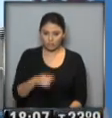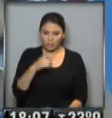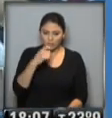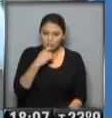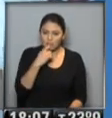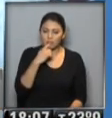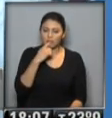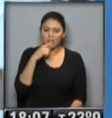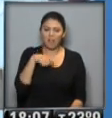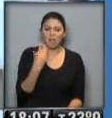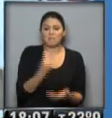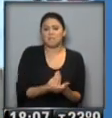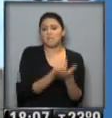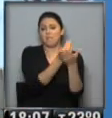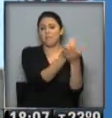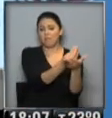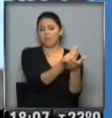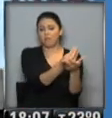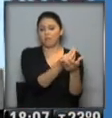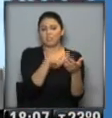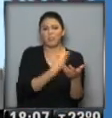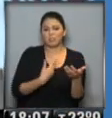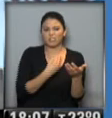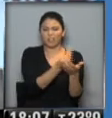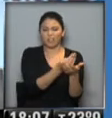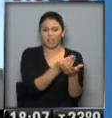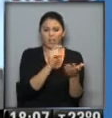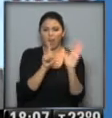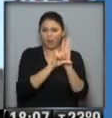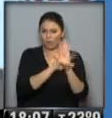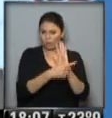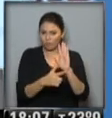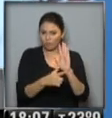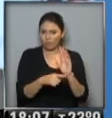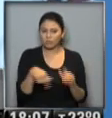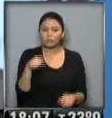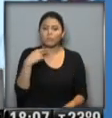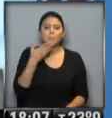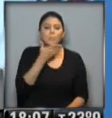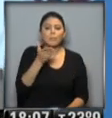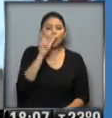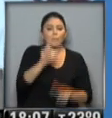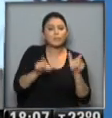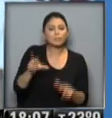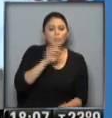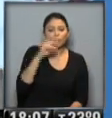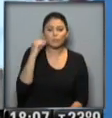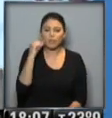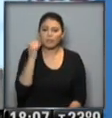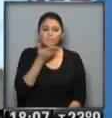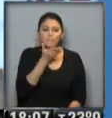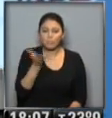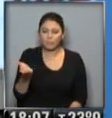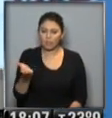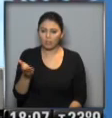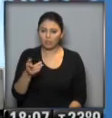esto de proclamación, esta presidencia ilegítima, yo le pido al pueblo venezolano que